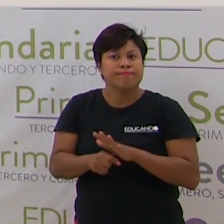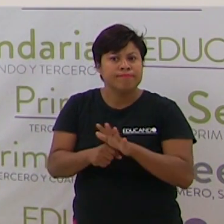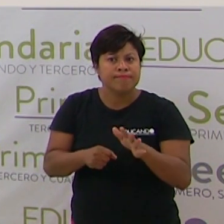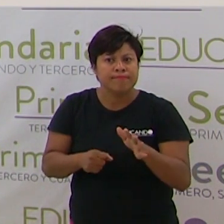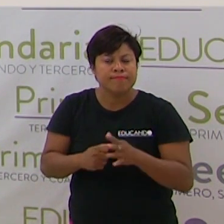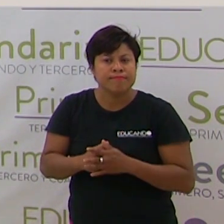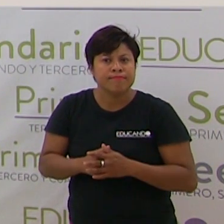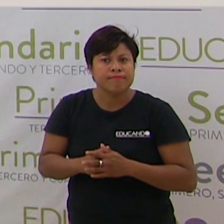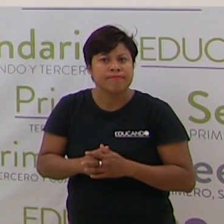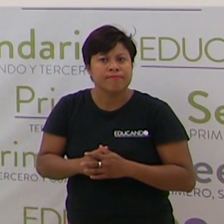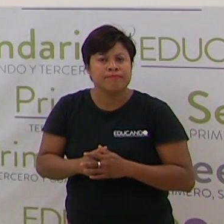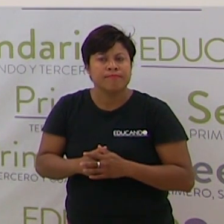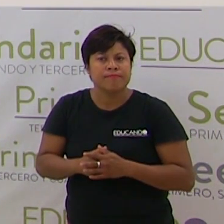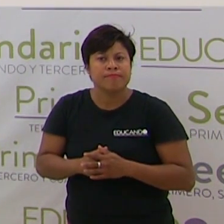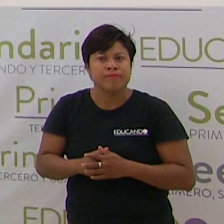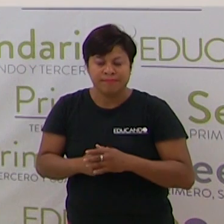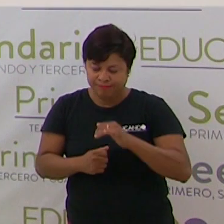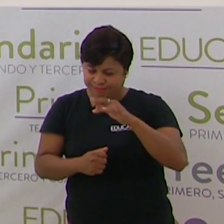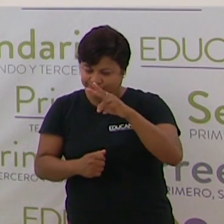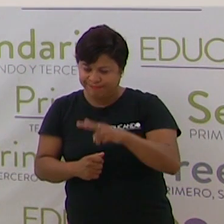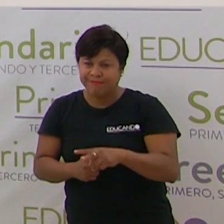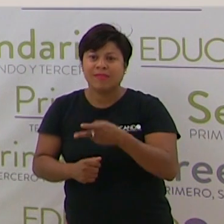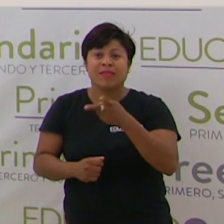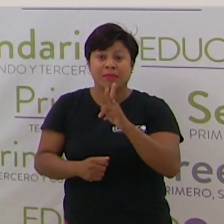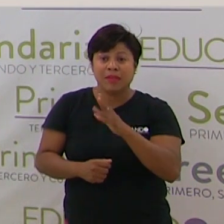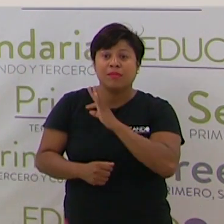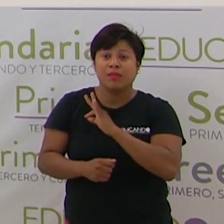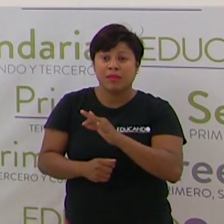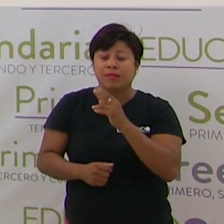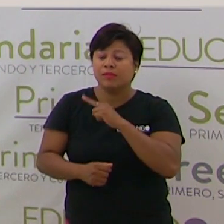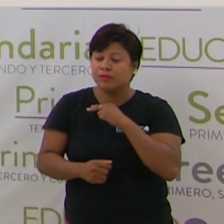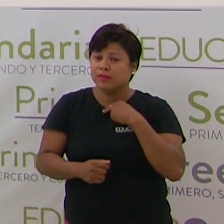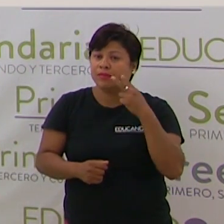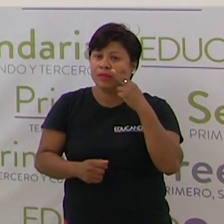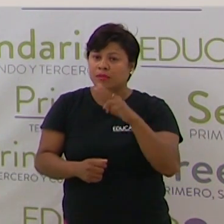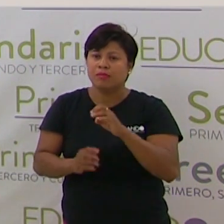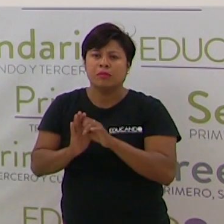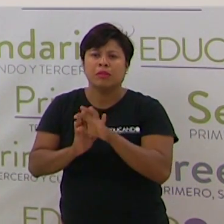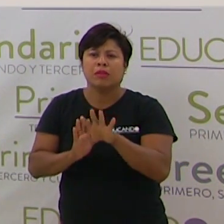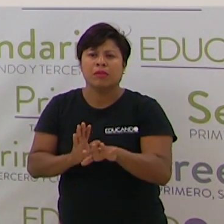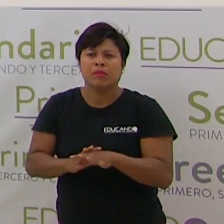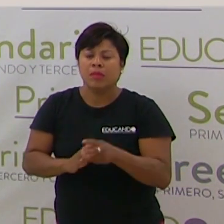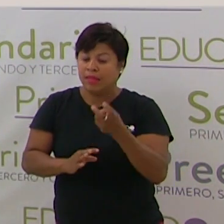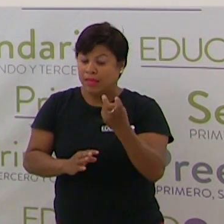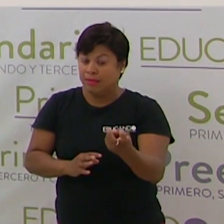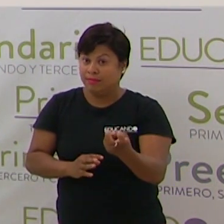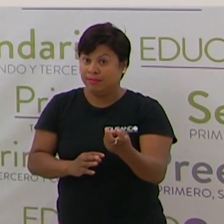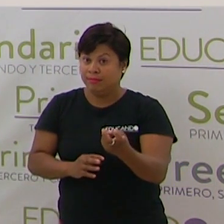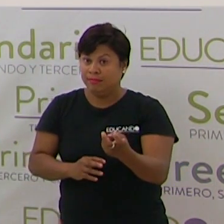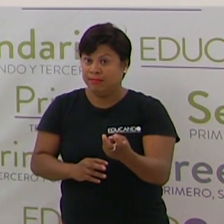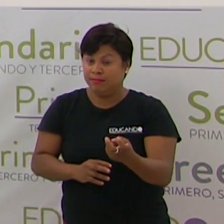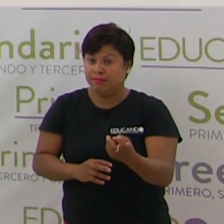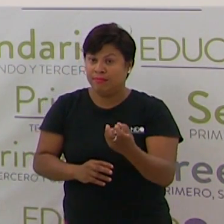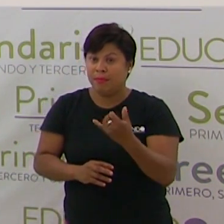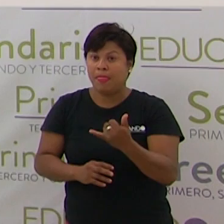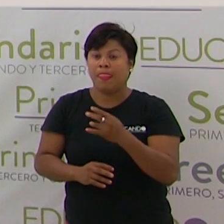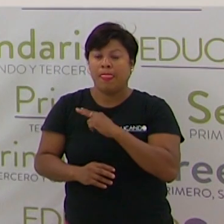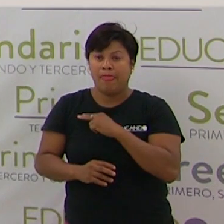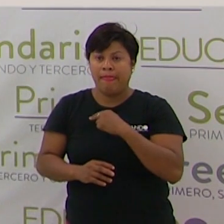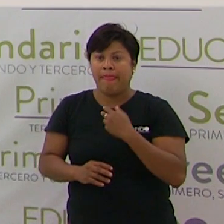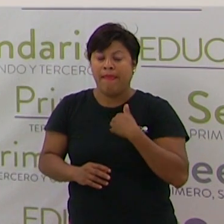Creo que no tuvimos ninguno, ¿verdad? Pero podríamos verlo, por ejemplo, en este, y si yo